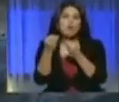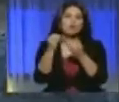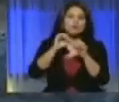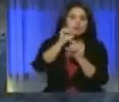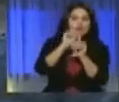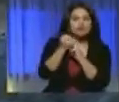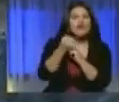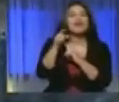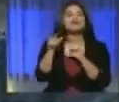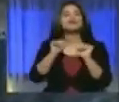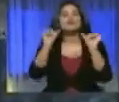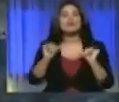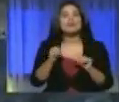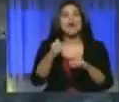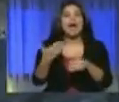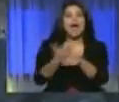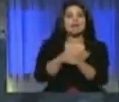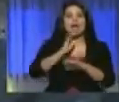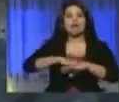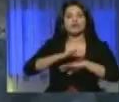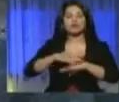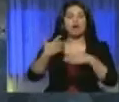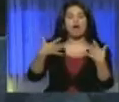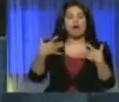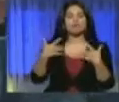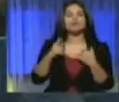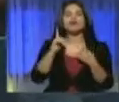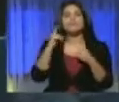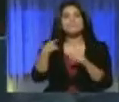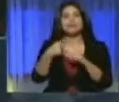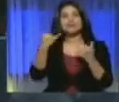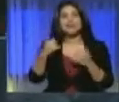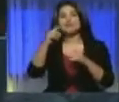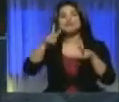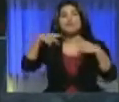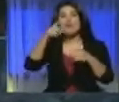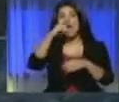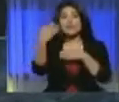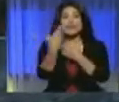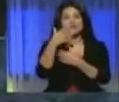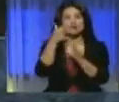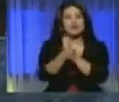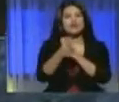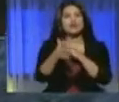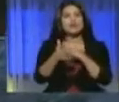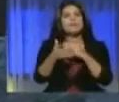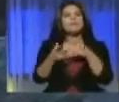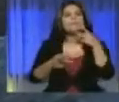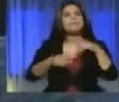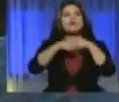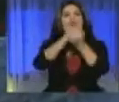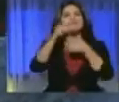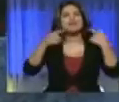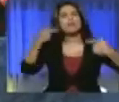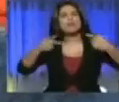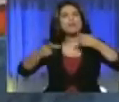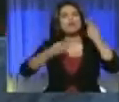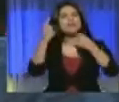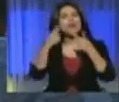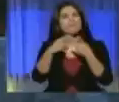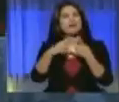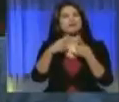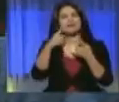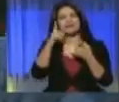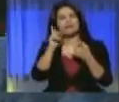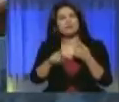temprana. Ahora tenemos también nuevas amenazas, mi comandante, que tienen que ver con la violencia política, la violencia criminal, y por supuesto